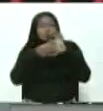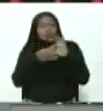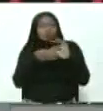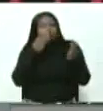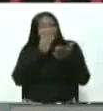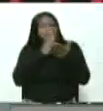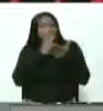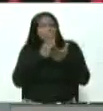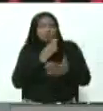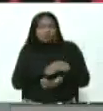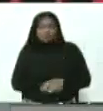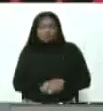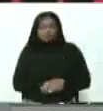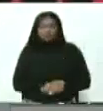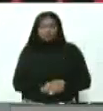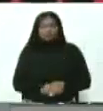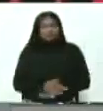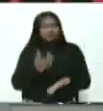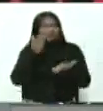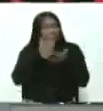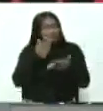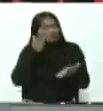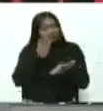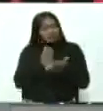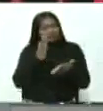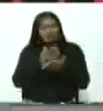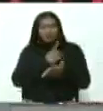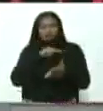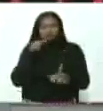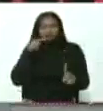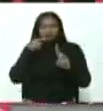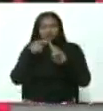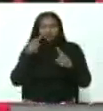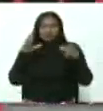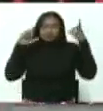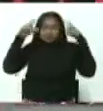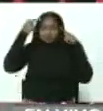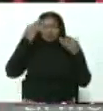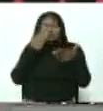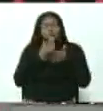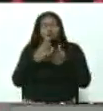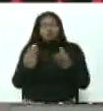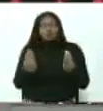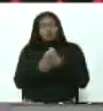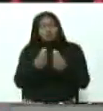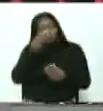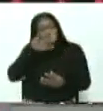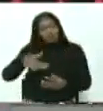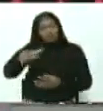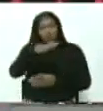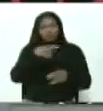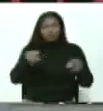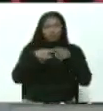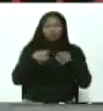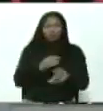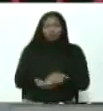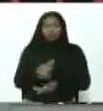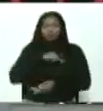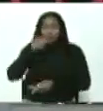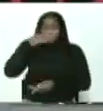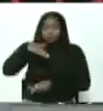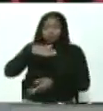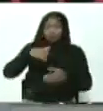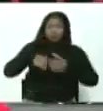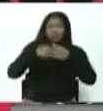siempre, siempre, siempre, por el camino de Chávez, siempre junto al pueblo. El pueblo de